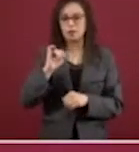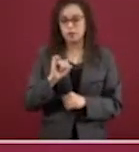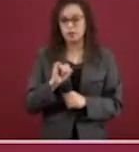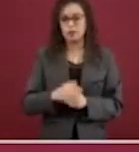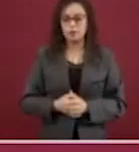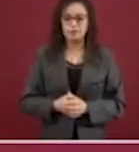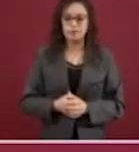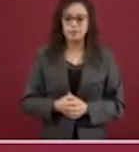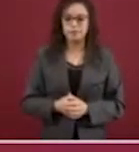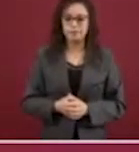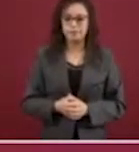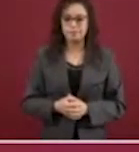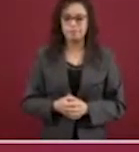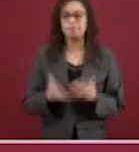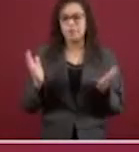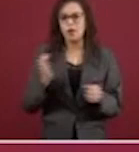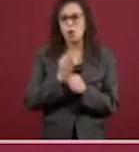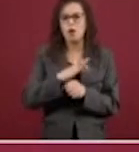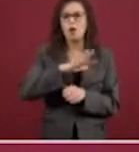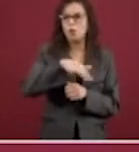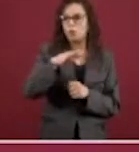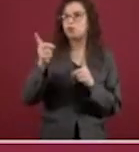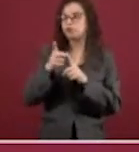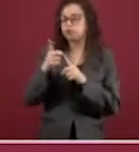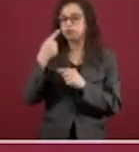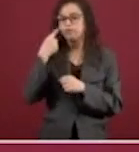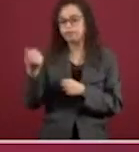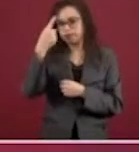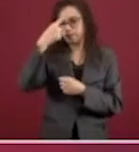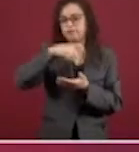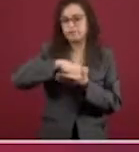y estamos consiguiéndolos, y además hay una